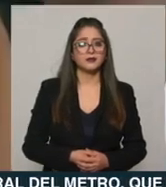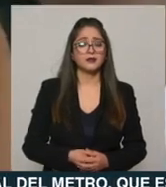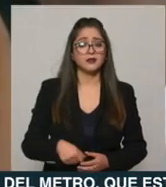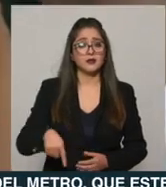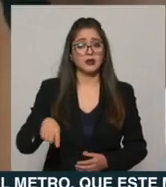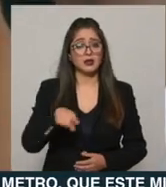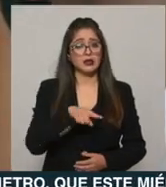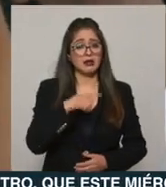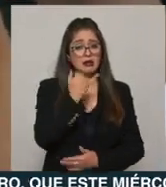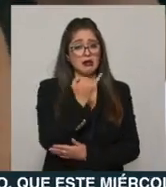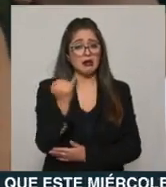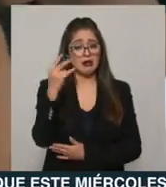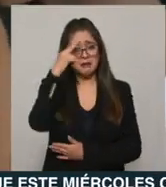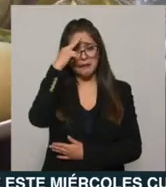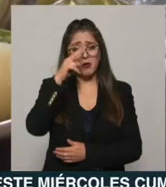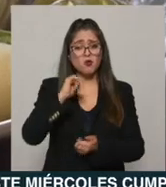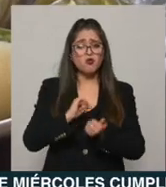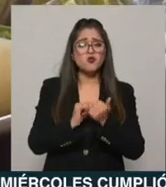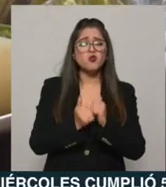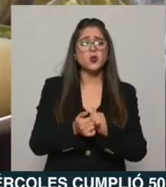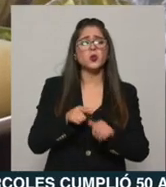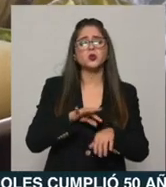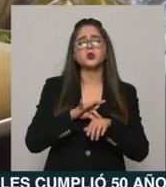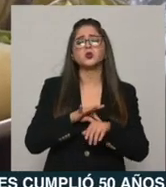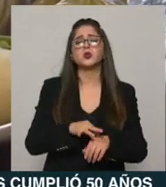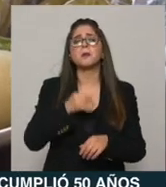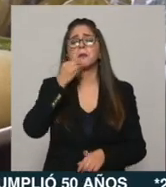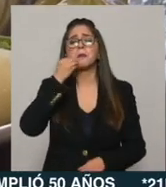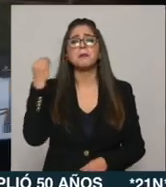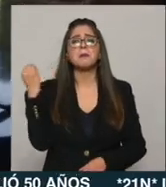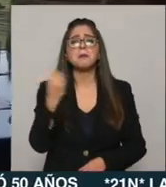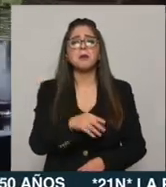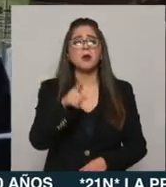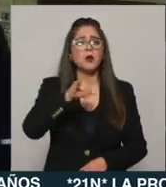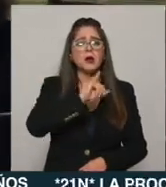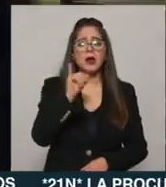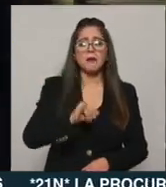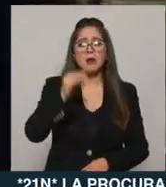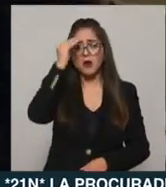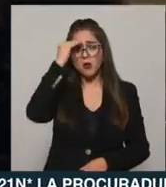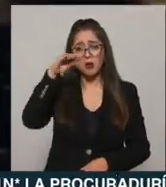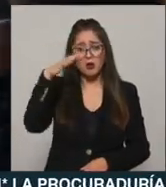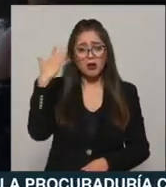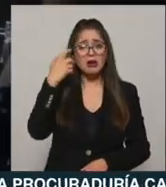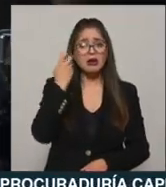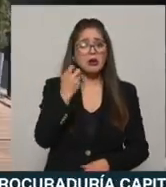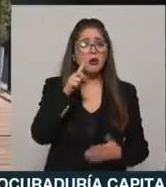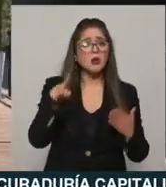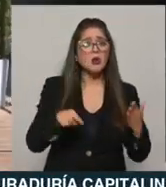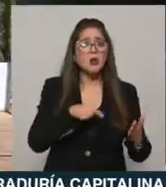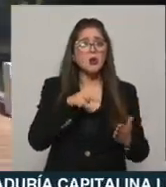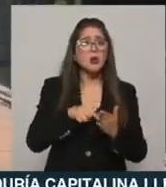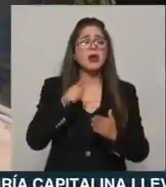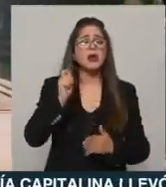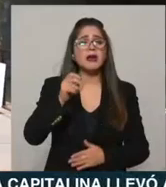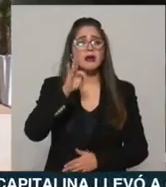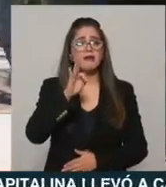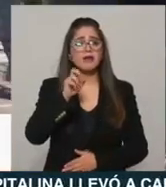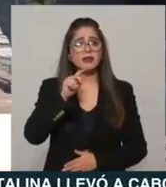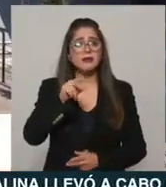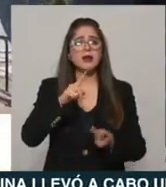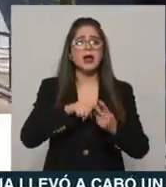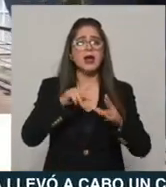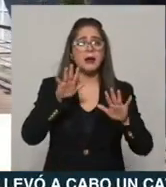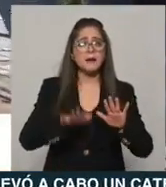Jardines de México te incitan a vivir una experiencia única e inolvidable, sobre todo porque este lugar es sede de festivales y conciertos